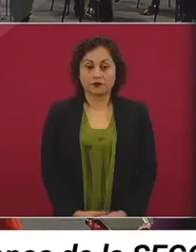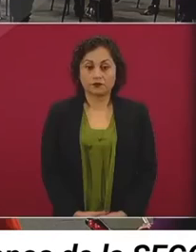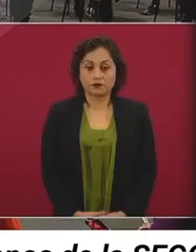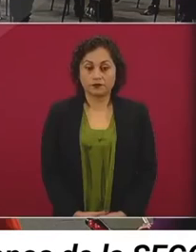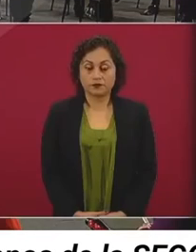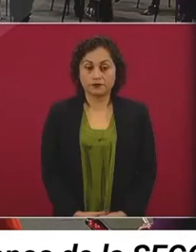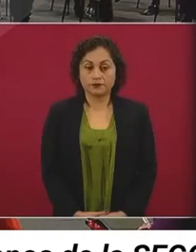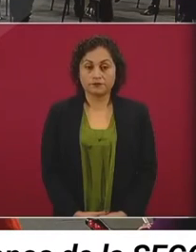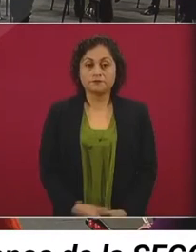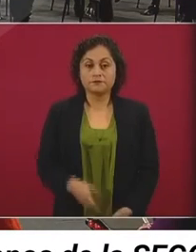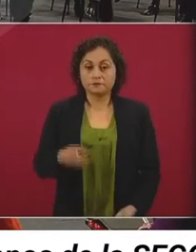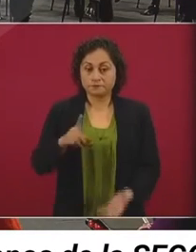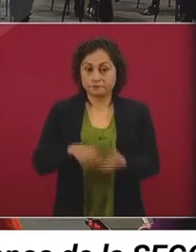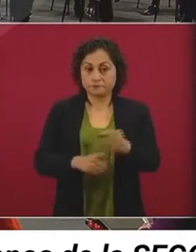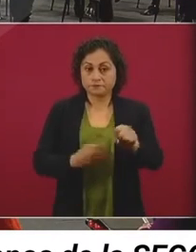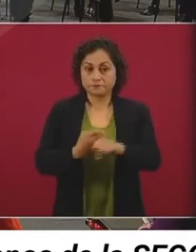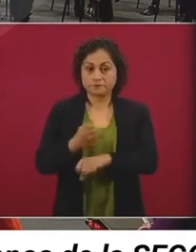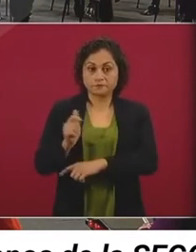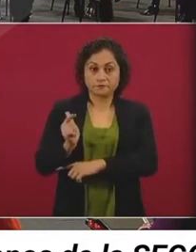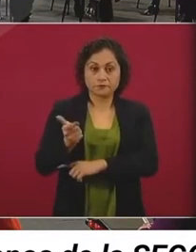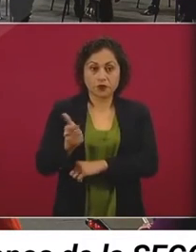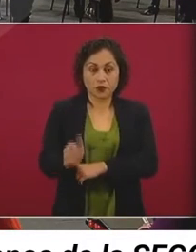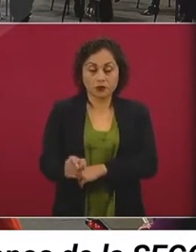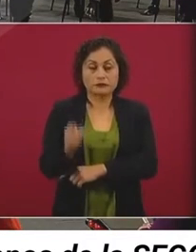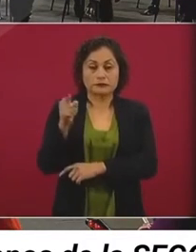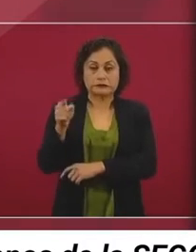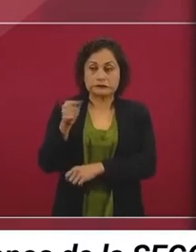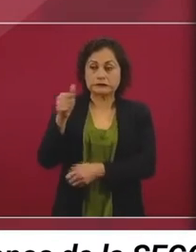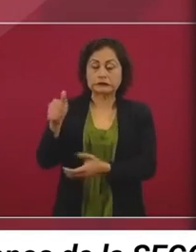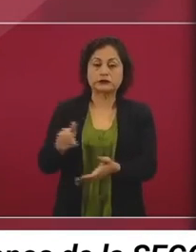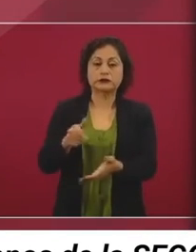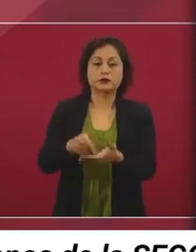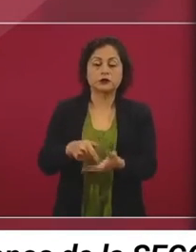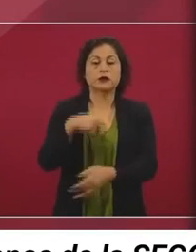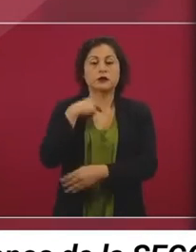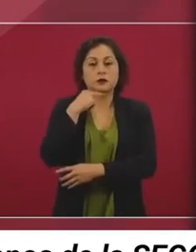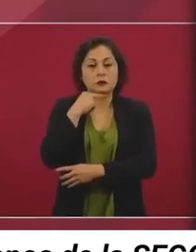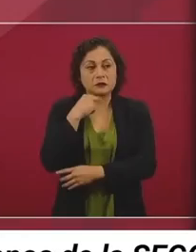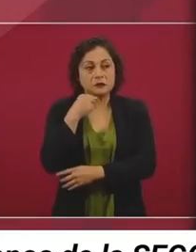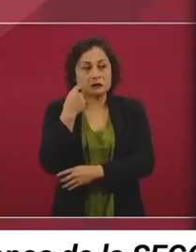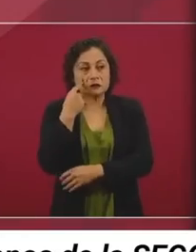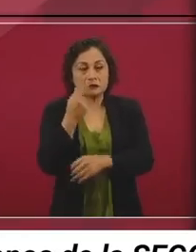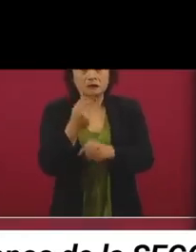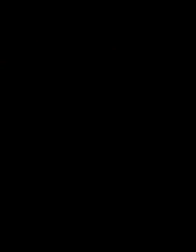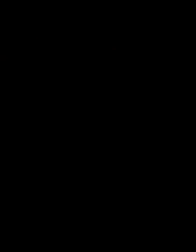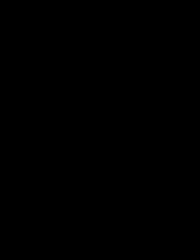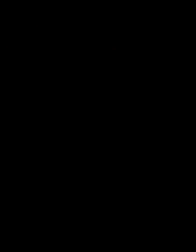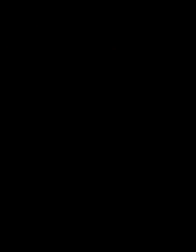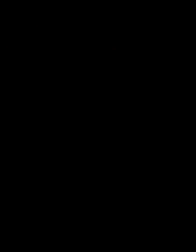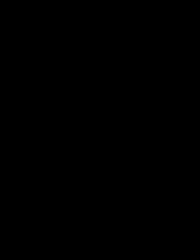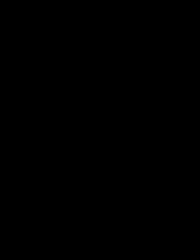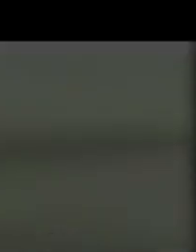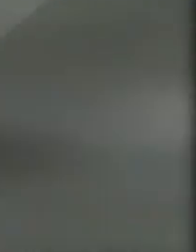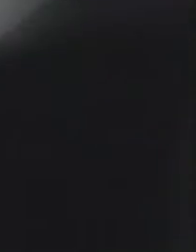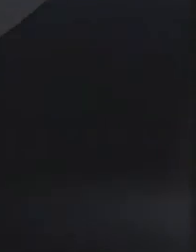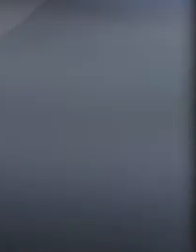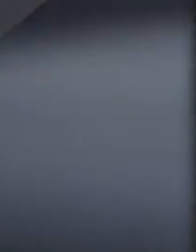de Guanajuato, donde hay una tendencia preocupante a este fenómeno delictivo.